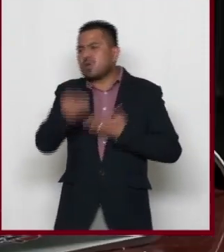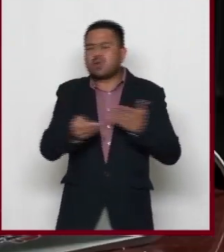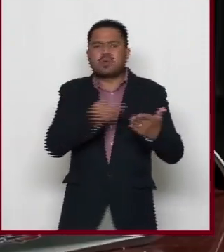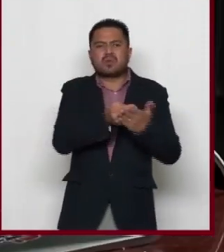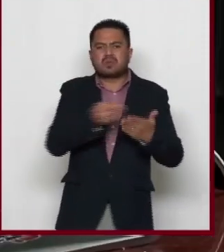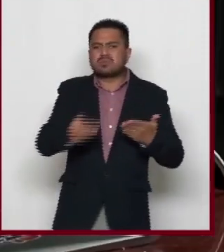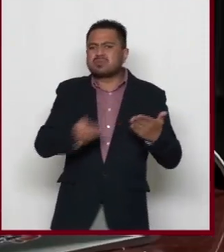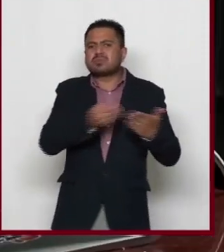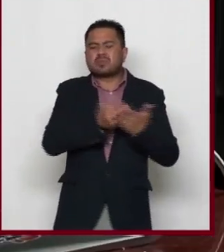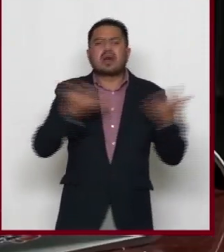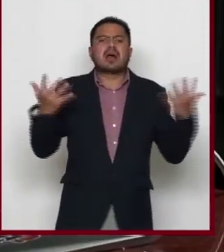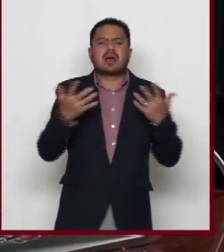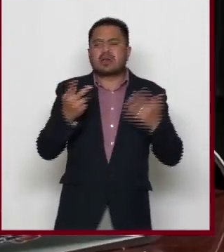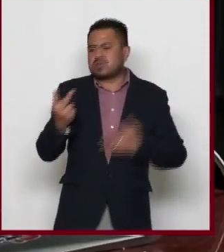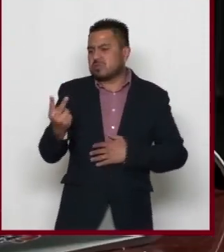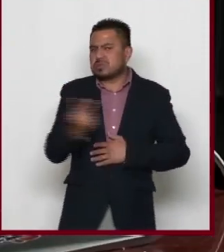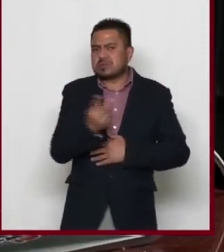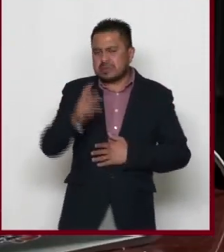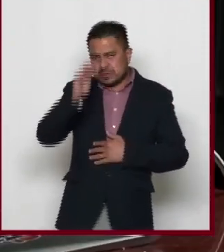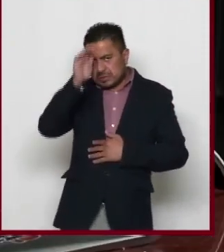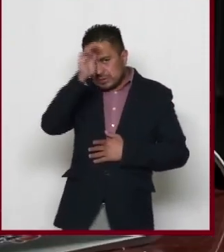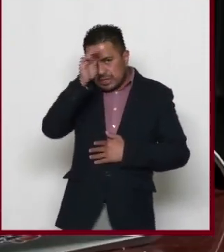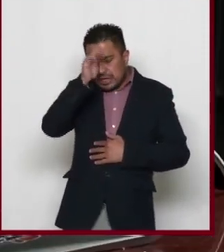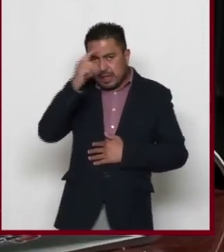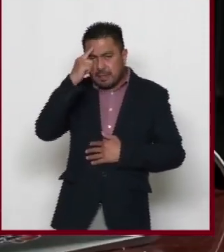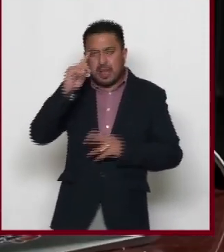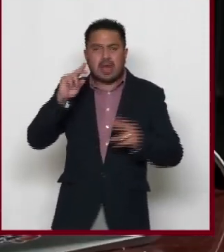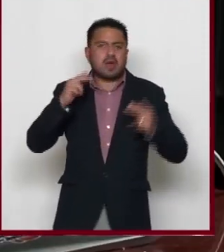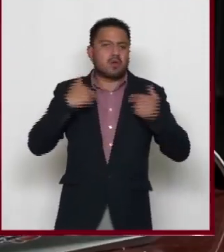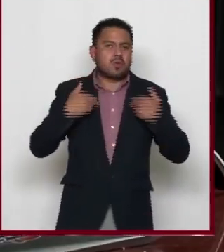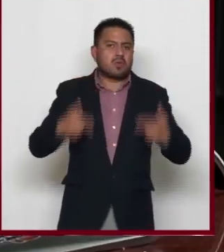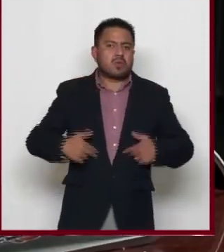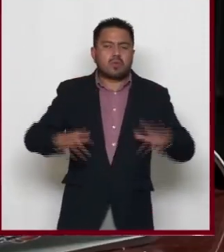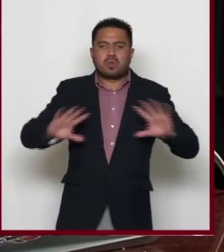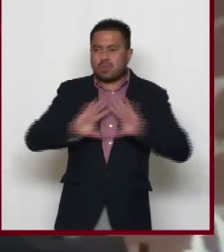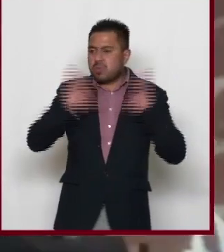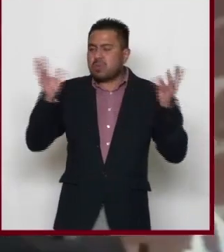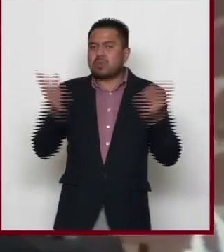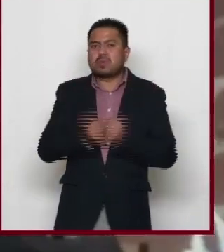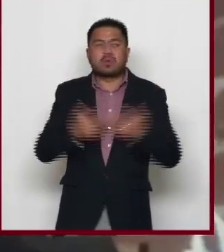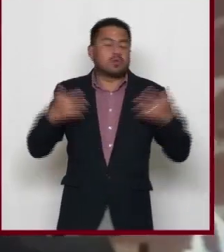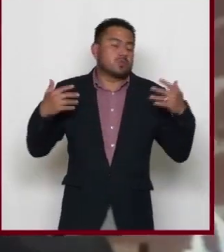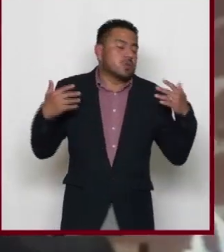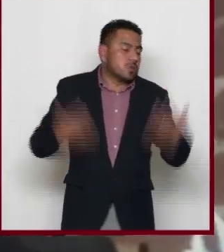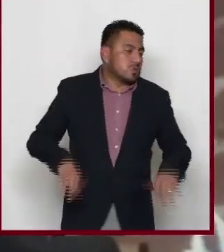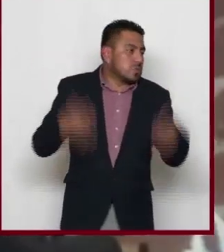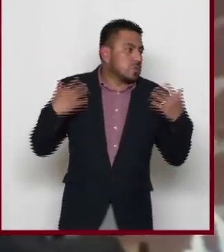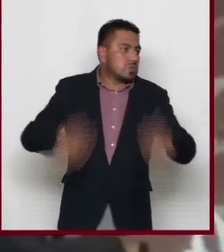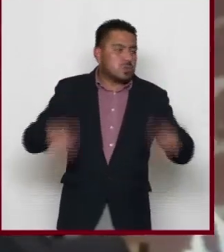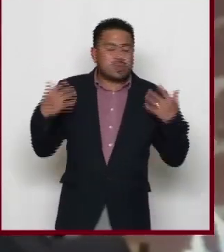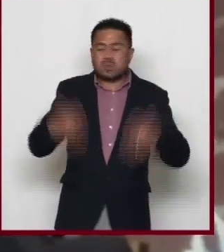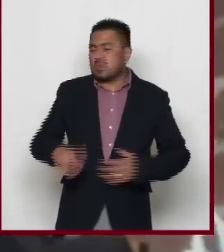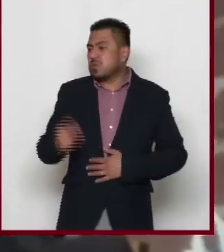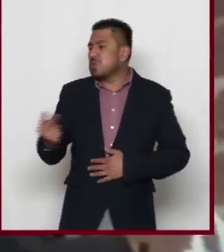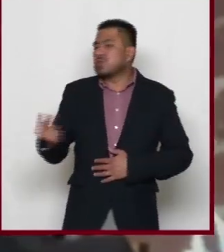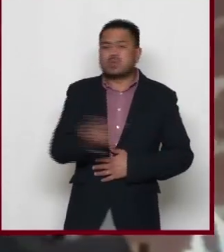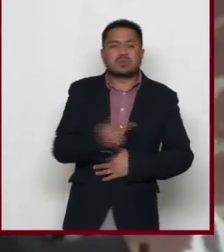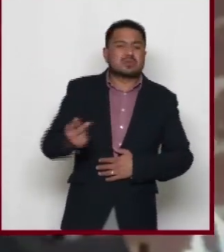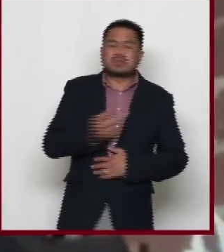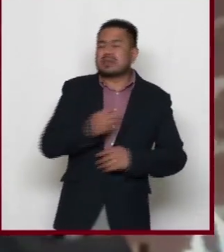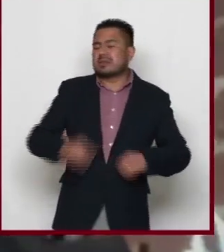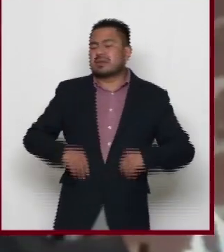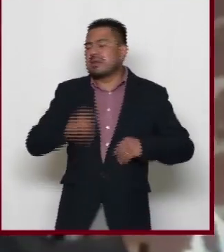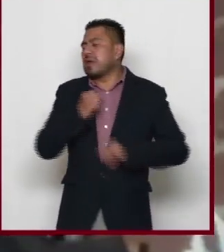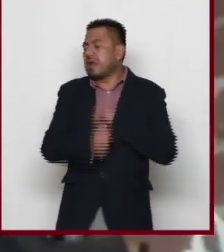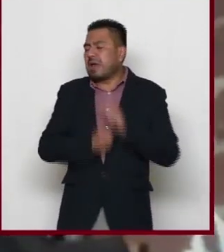otras aportaciones hicieron ambos científicos para la humanidad? Hicieron muchísimas. Los dos